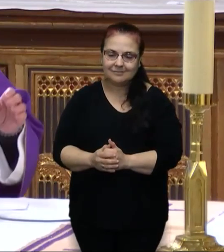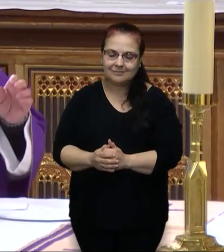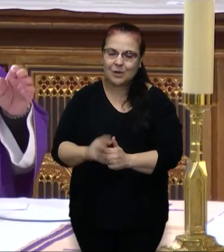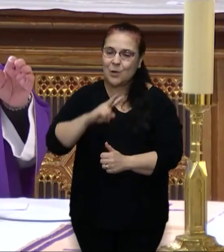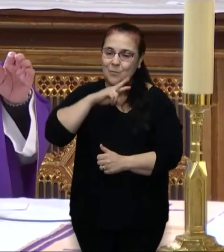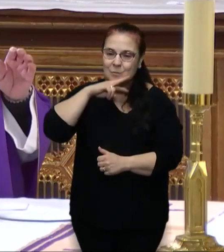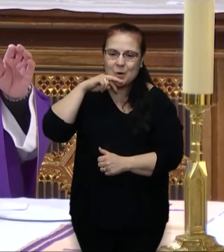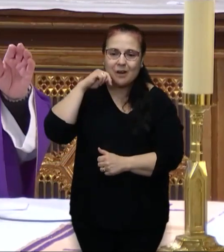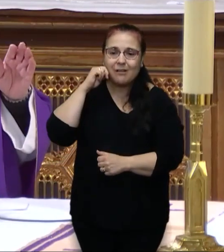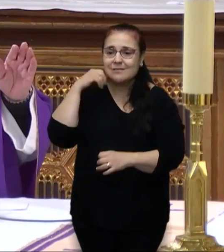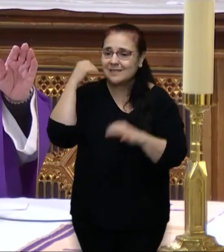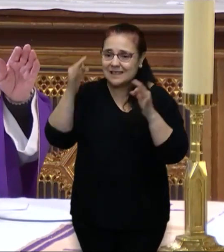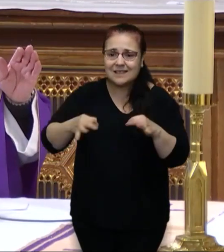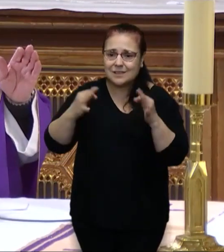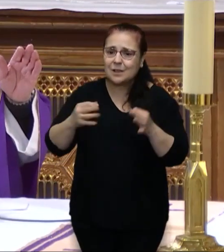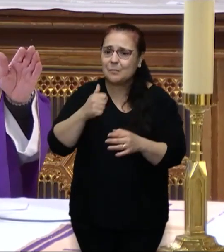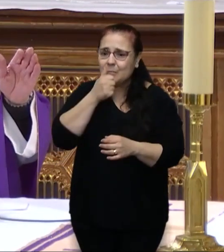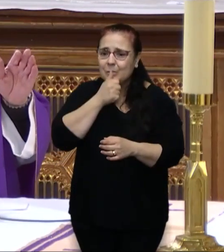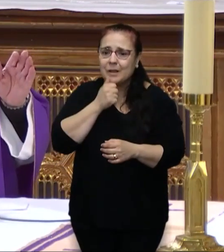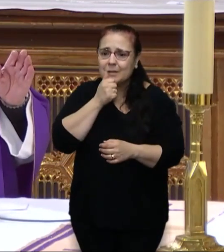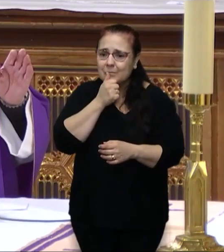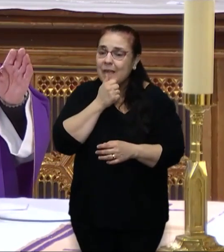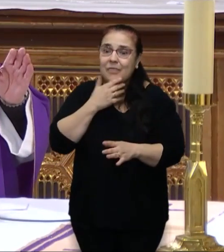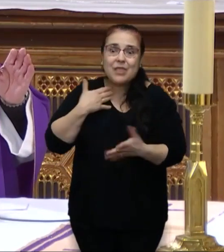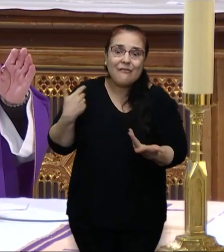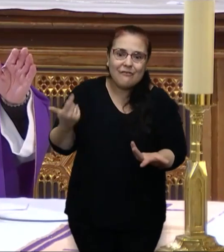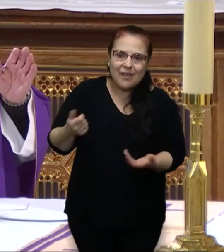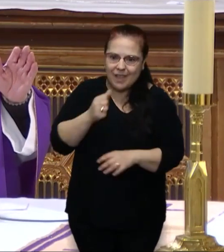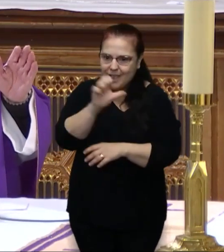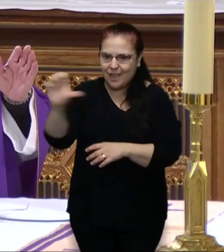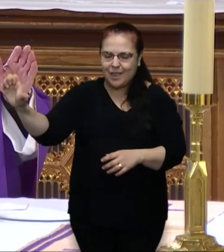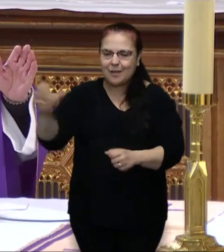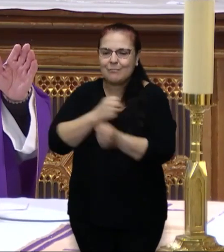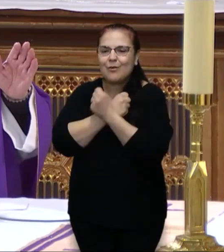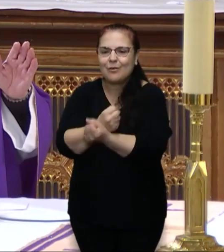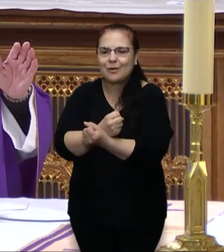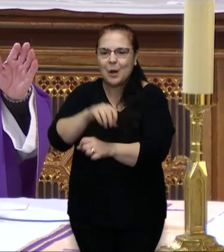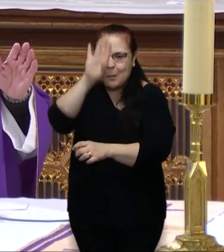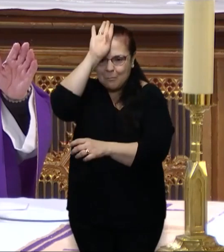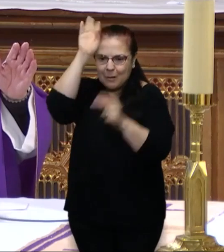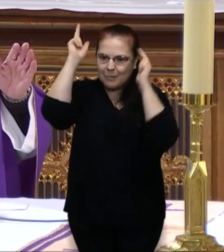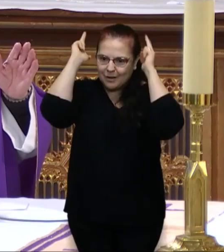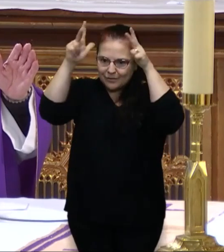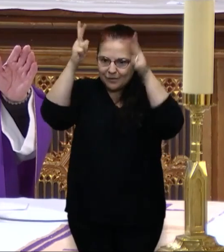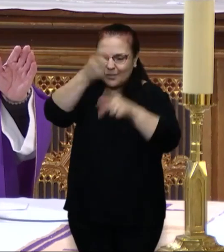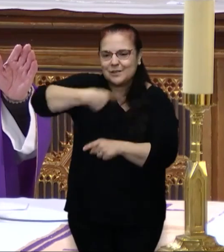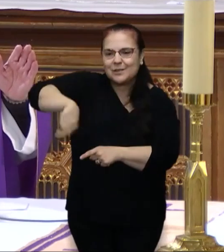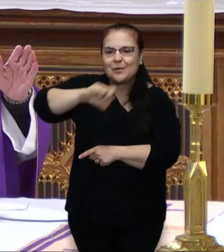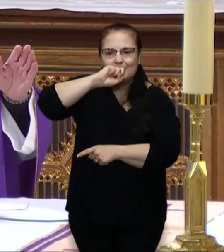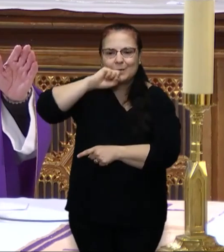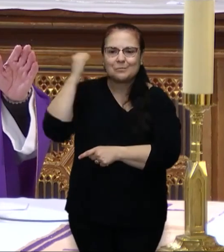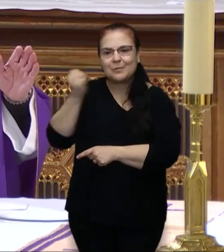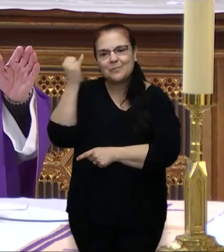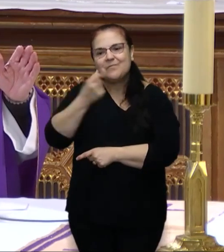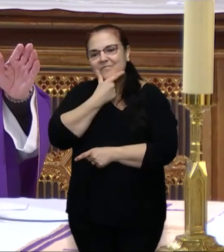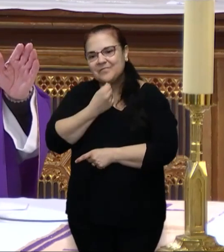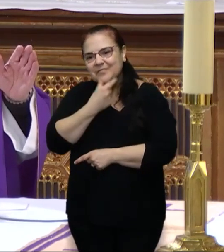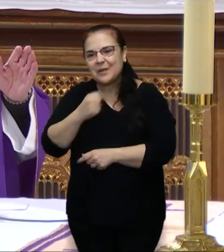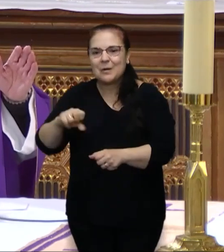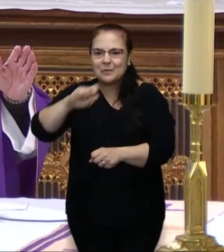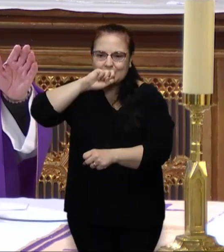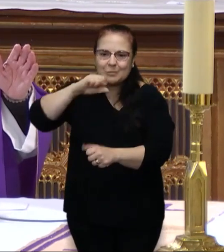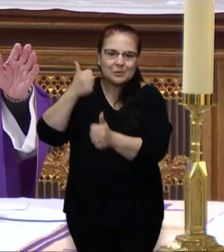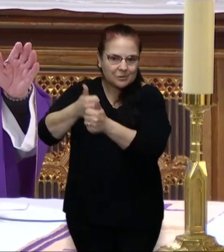Guárdanos siempre en comunión de fe y amor con nuestro Papa Francisco, nuestro Obispo José y sus obispos